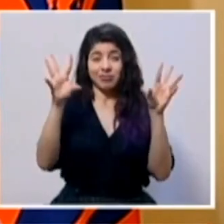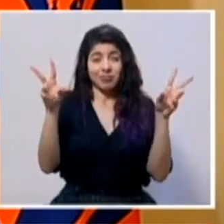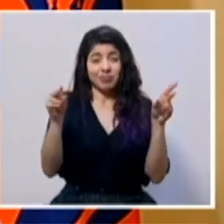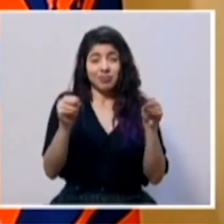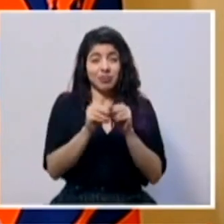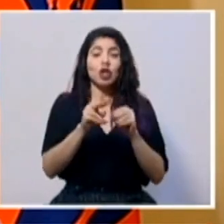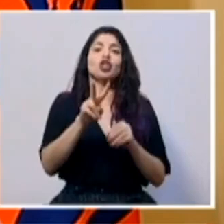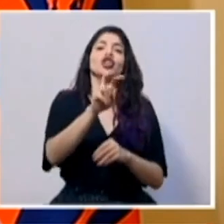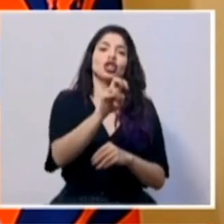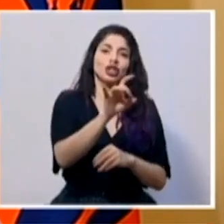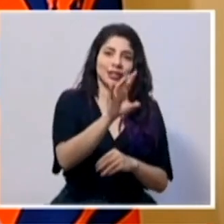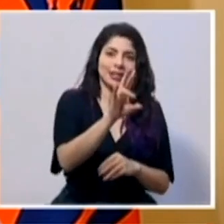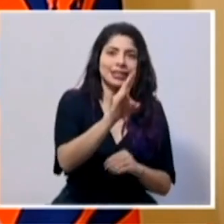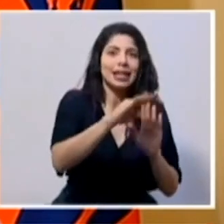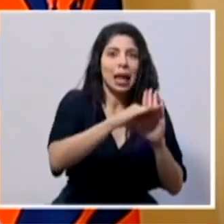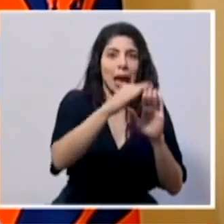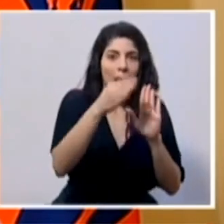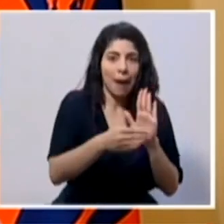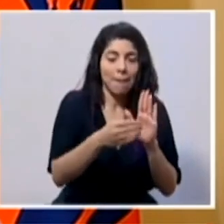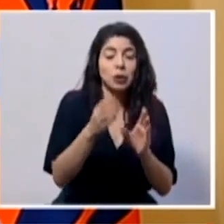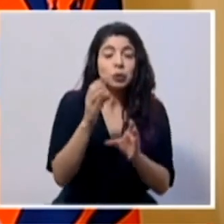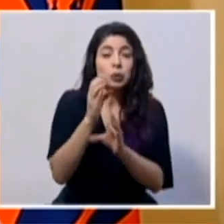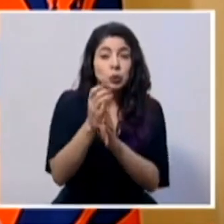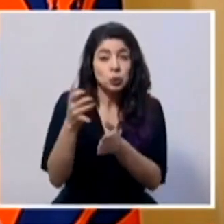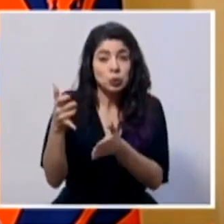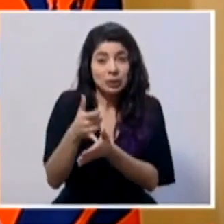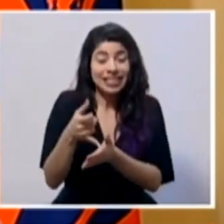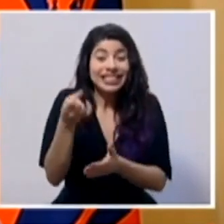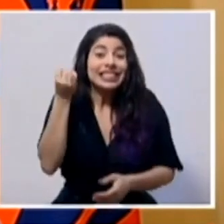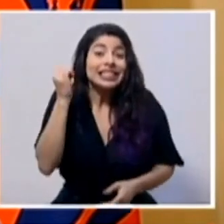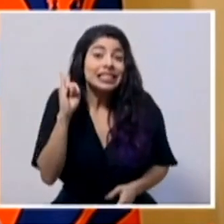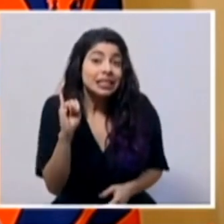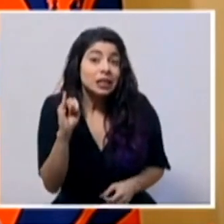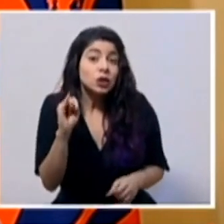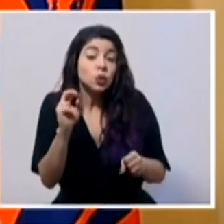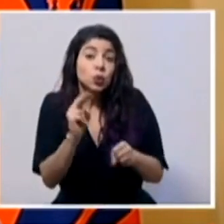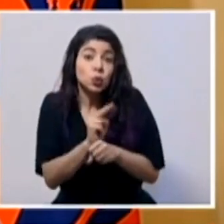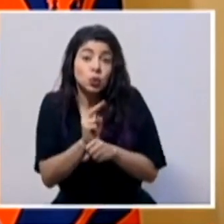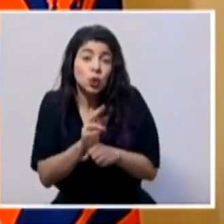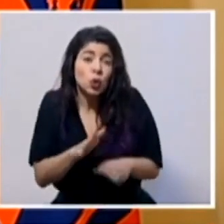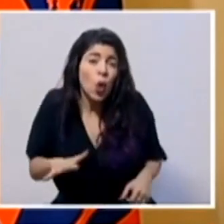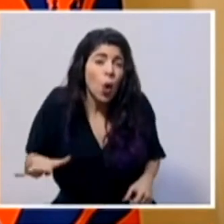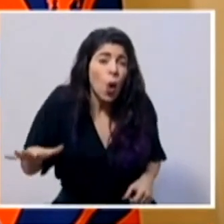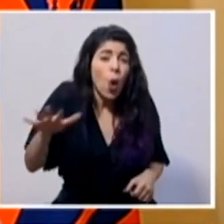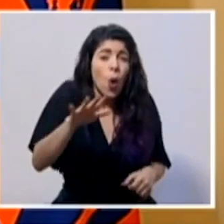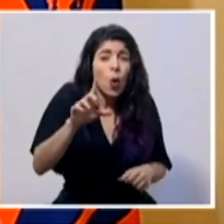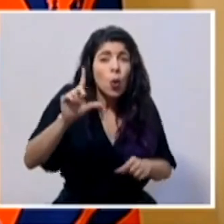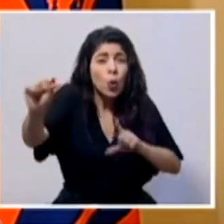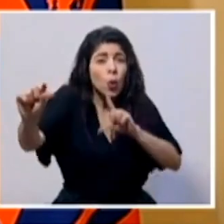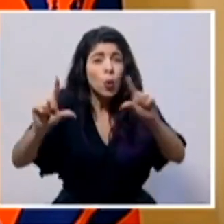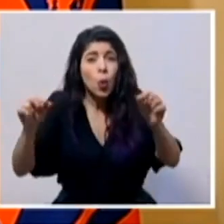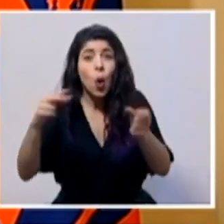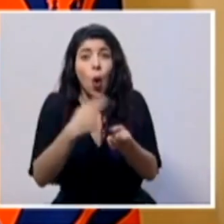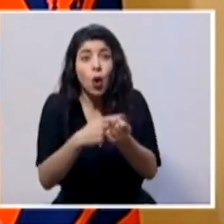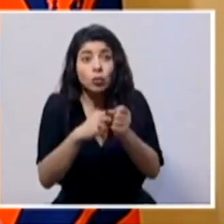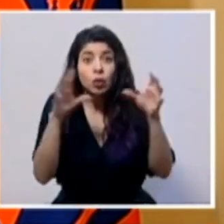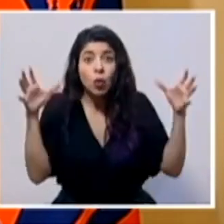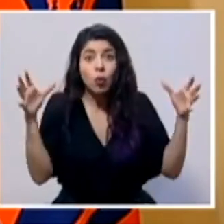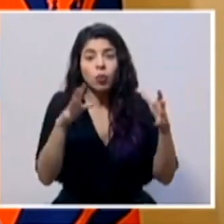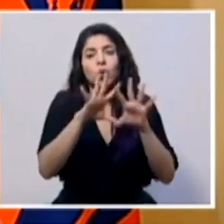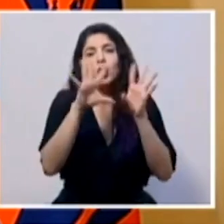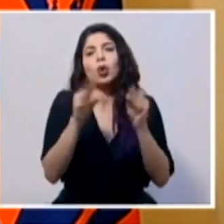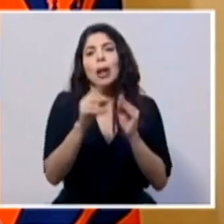las 287 camas de cuidados intensivos y si utilizamos todos los hospitales regionales y periféricos a las